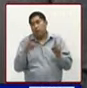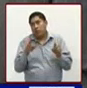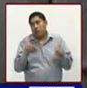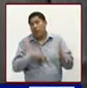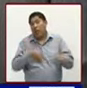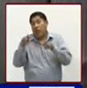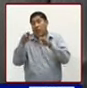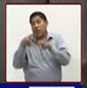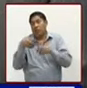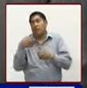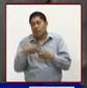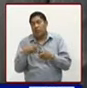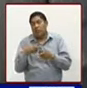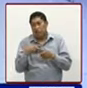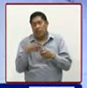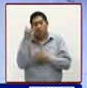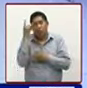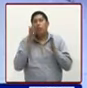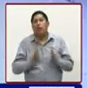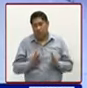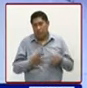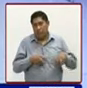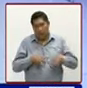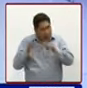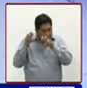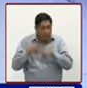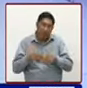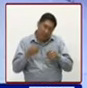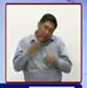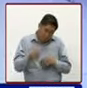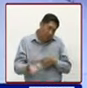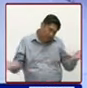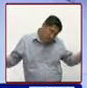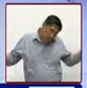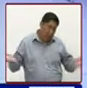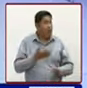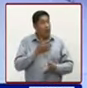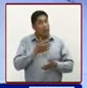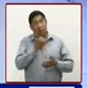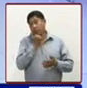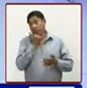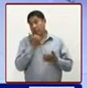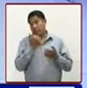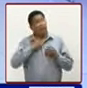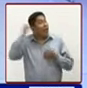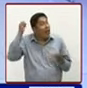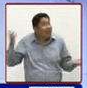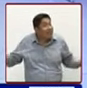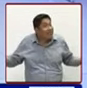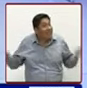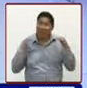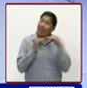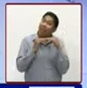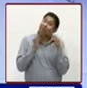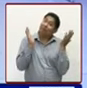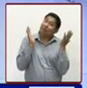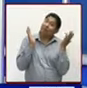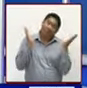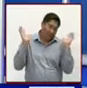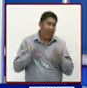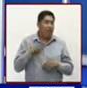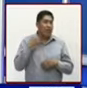visitante es siempre complicado para los equipos bolivianos, hay que decirlo, sí. Hay que decirlo, pero todo puede pasar. Veremos. No, es imposible, sí.